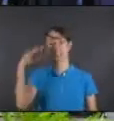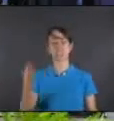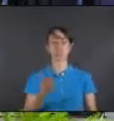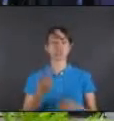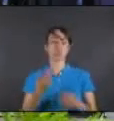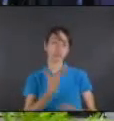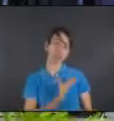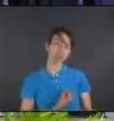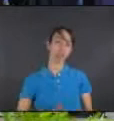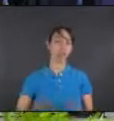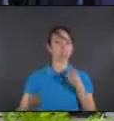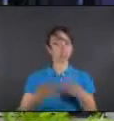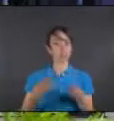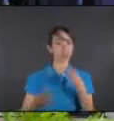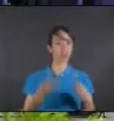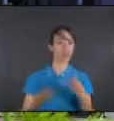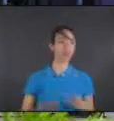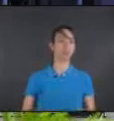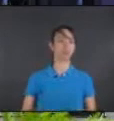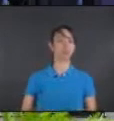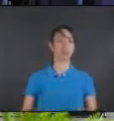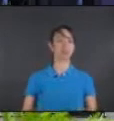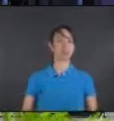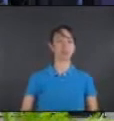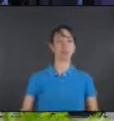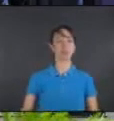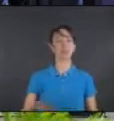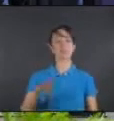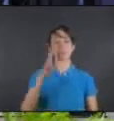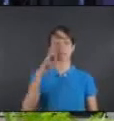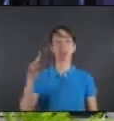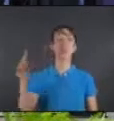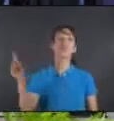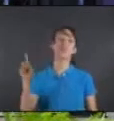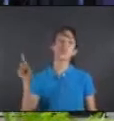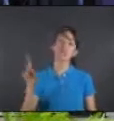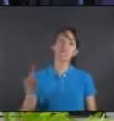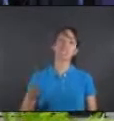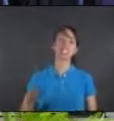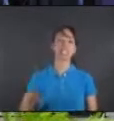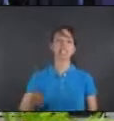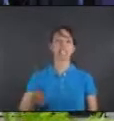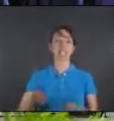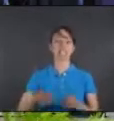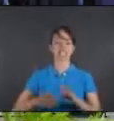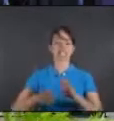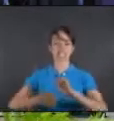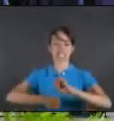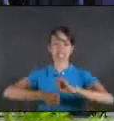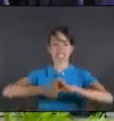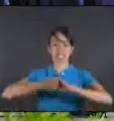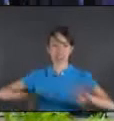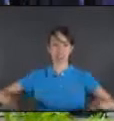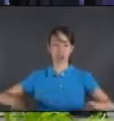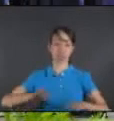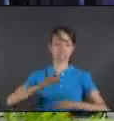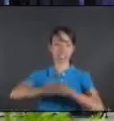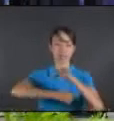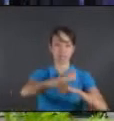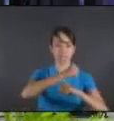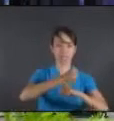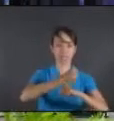es que mire, es que ¿sabe qué dice la Biblia? Yo te he puesto como anillo de